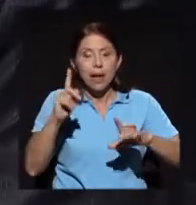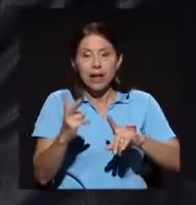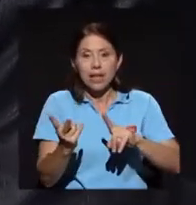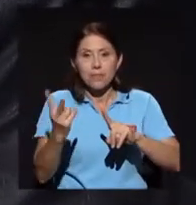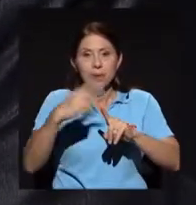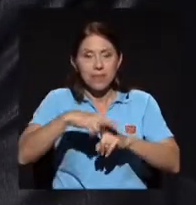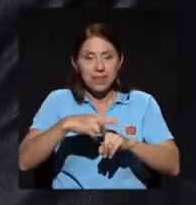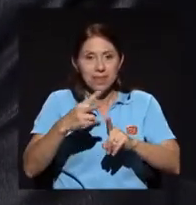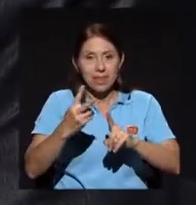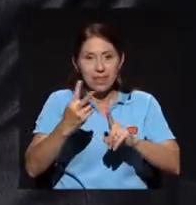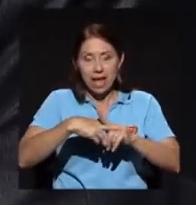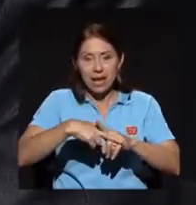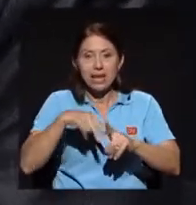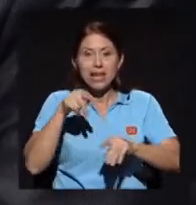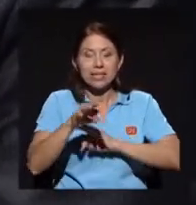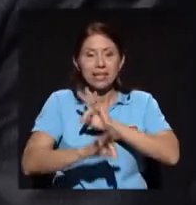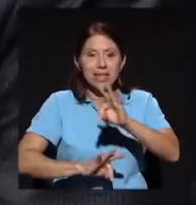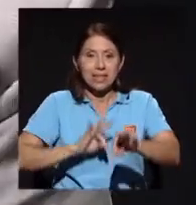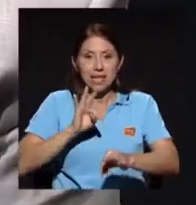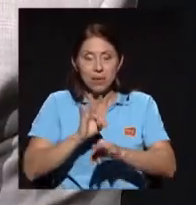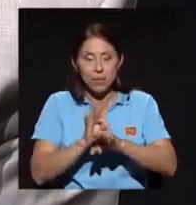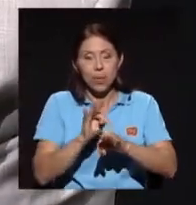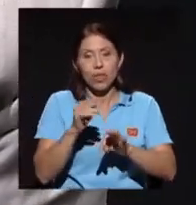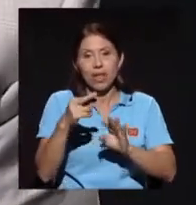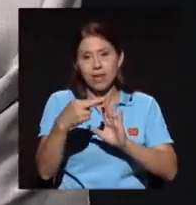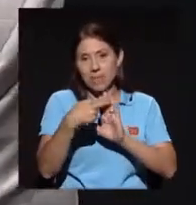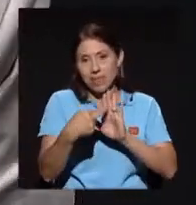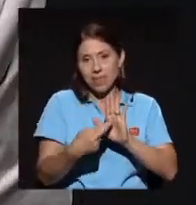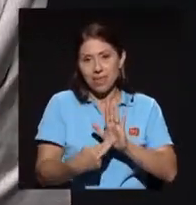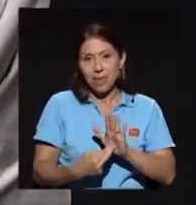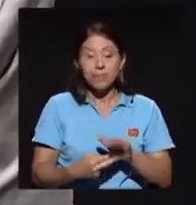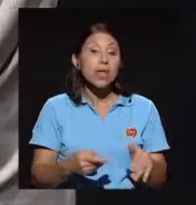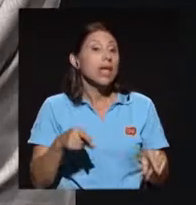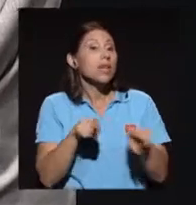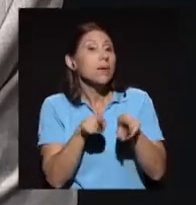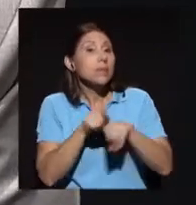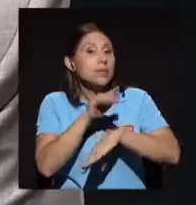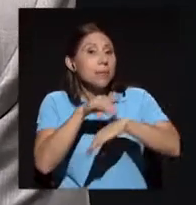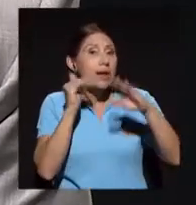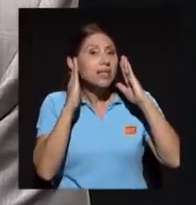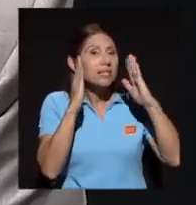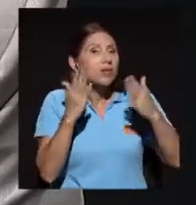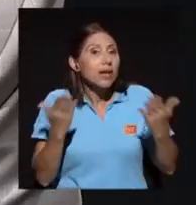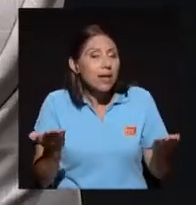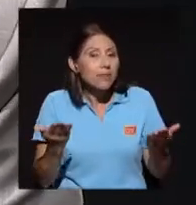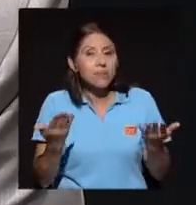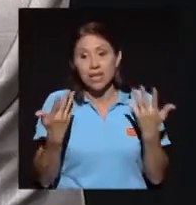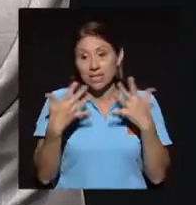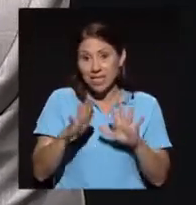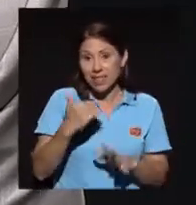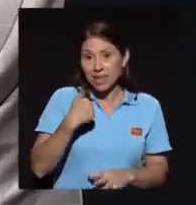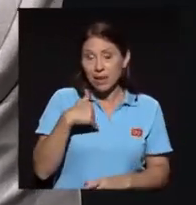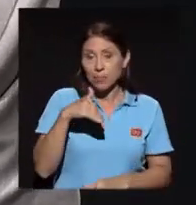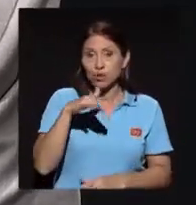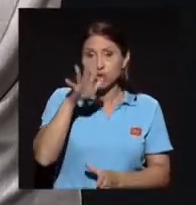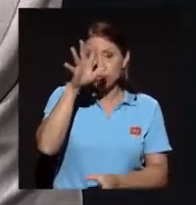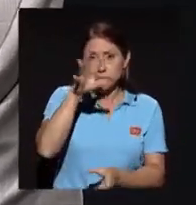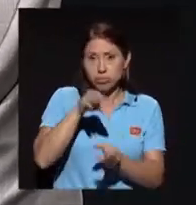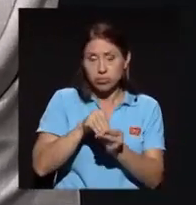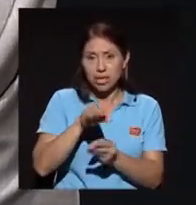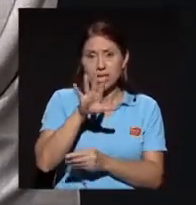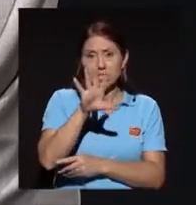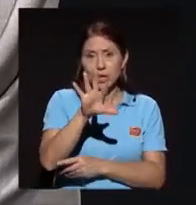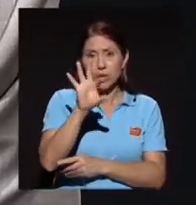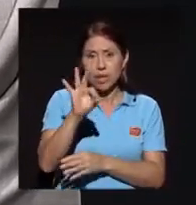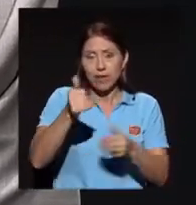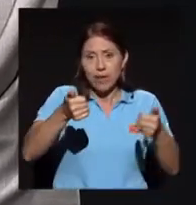tipo de medidas y tal vez llamar la atención sobre lo siguiente tenemos 59 acuerdos y en